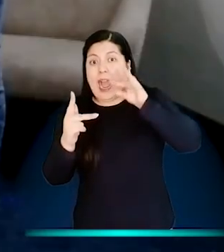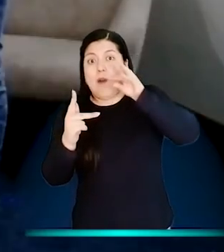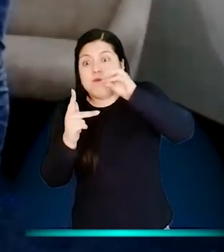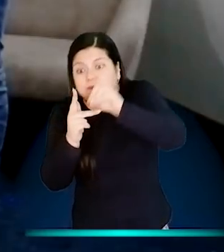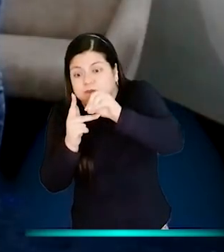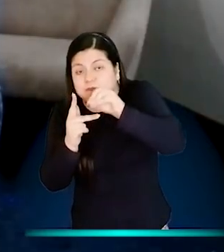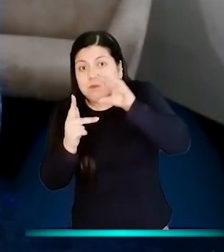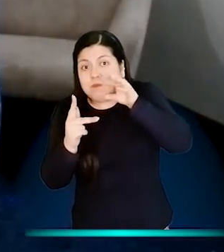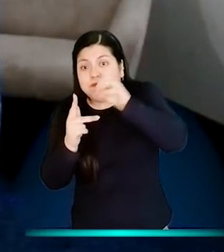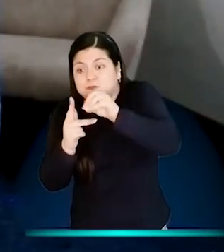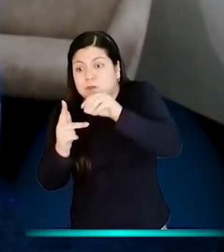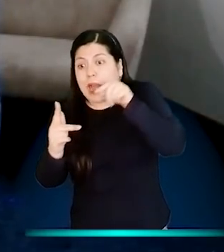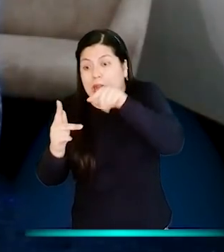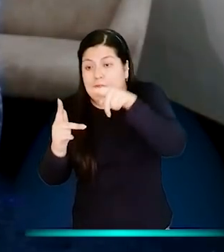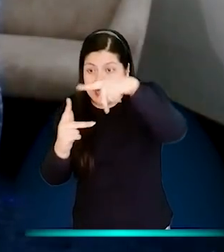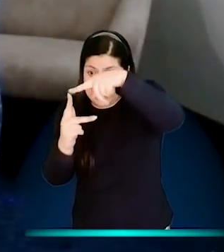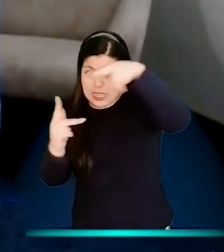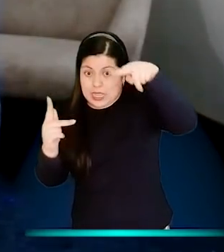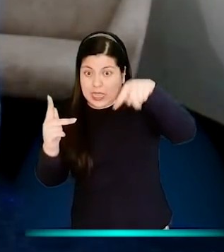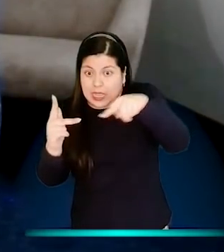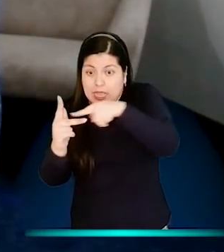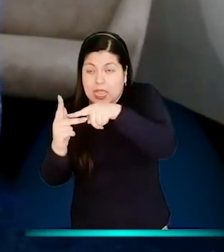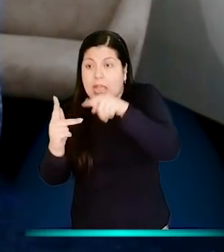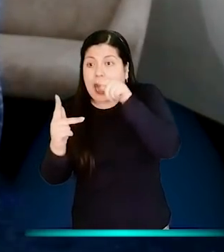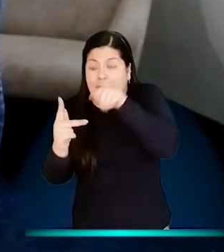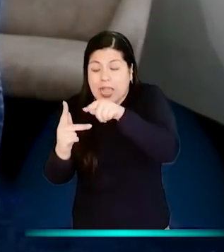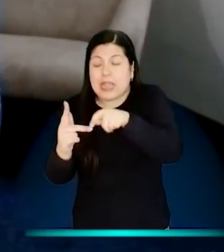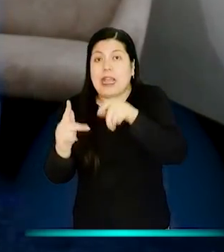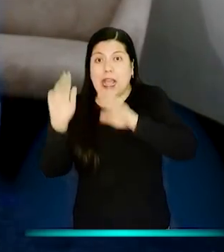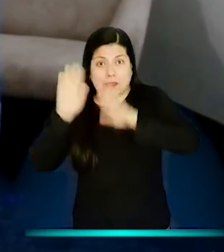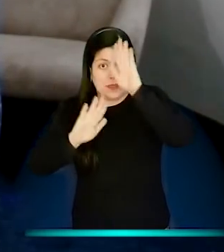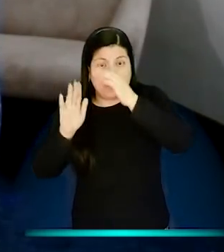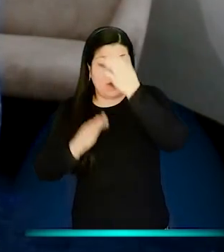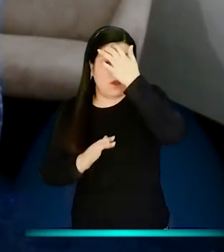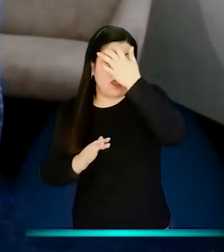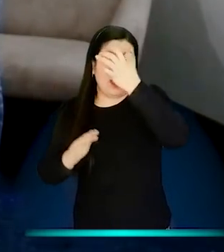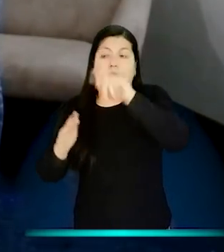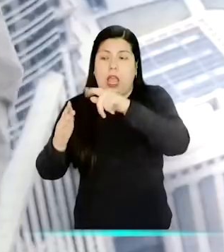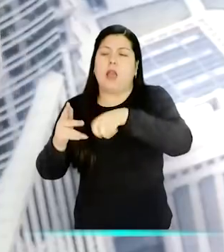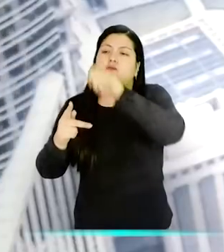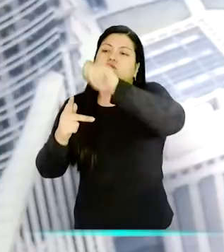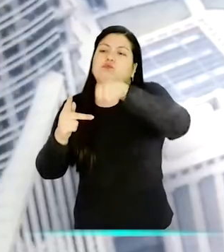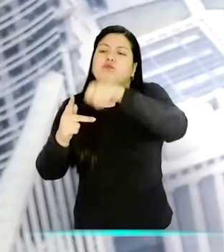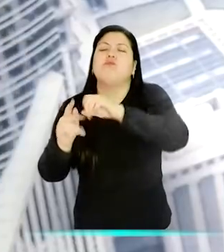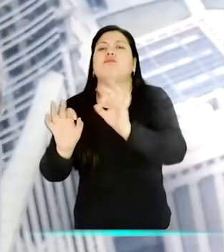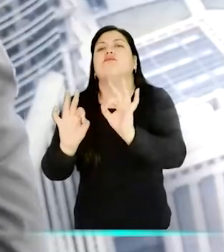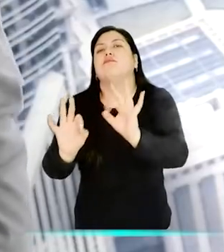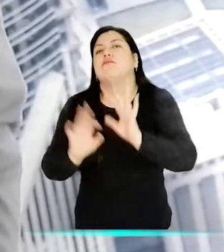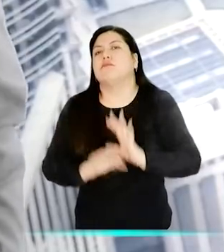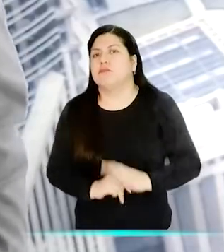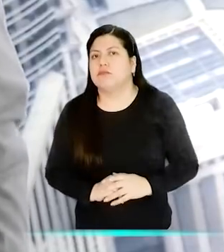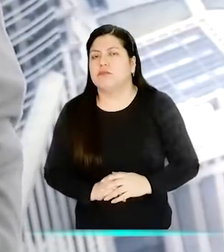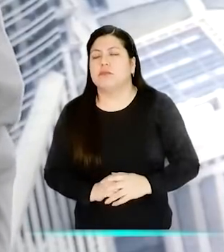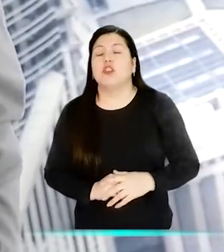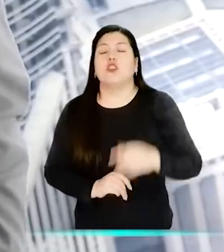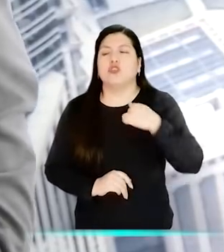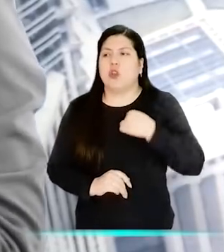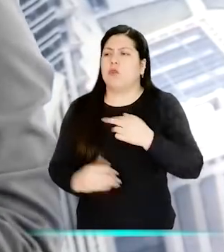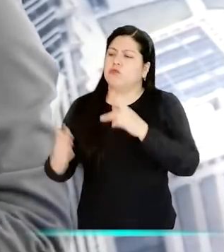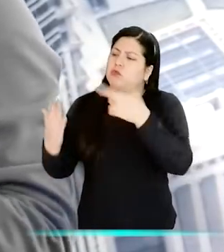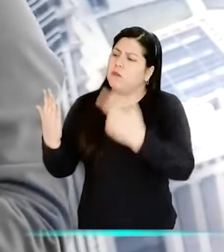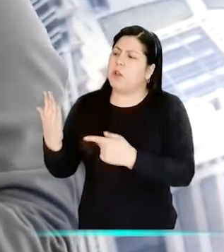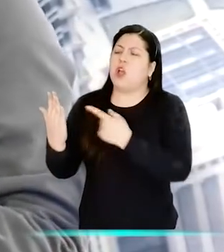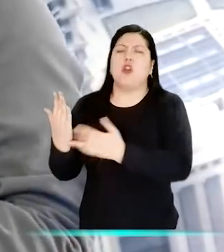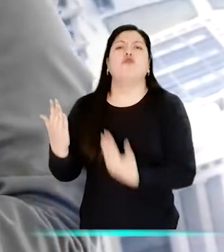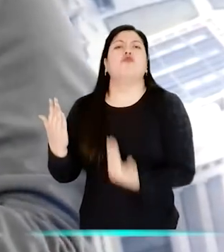esté sobre la zona de marcación en la cual está esa agrupación, esa lista, ese candidato, sencillamente va a dar lugar a que